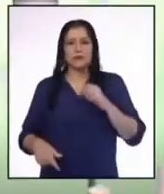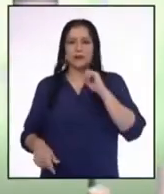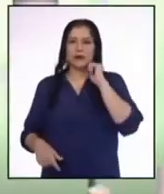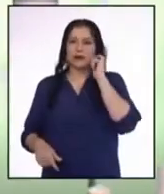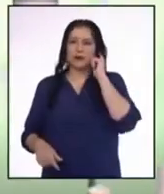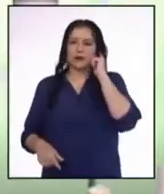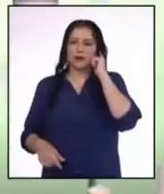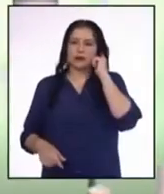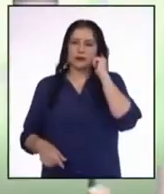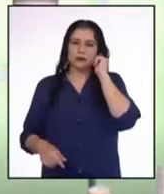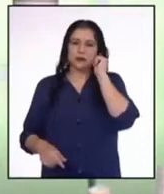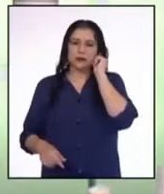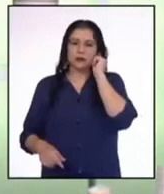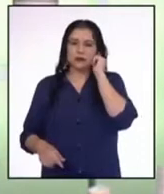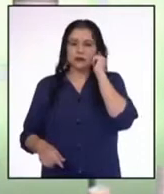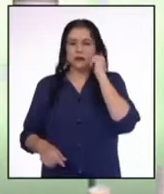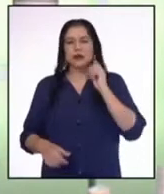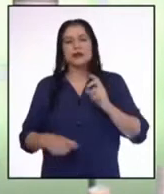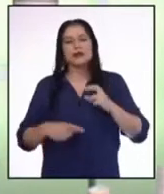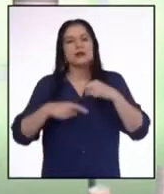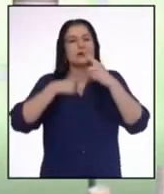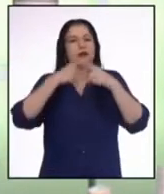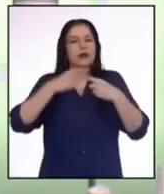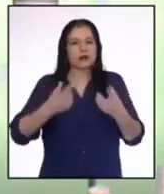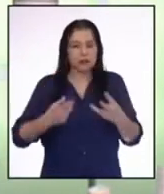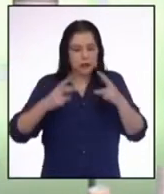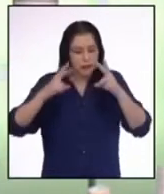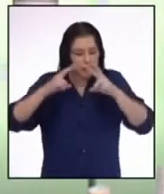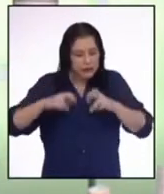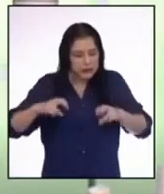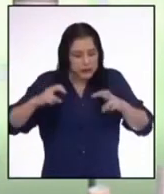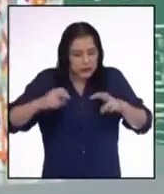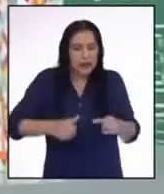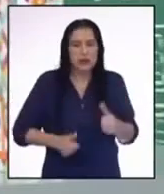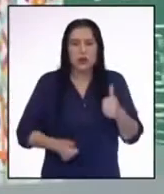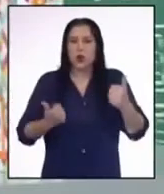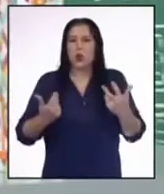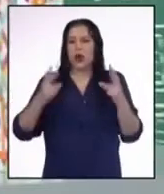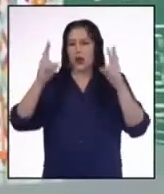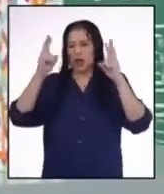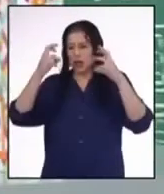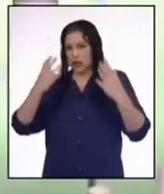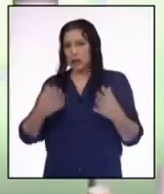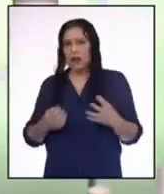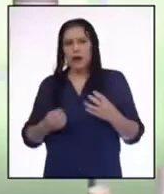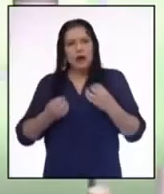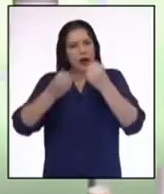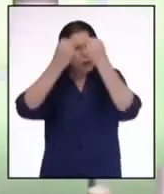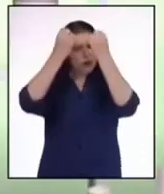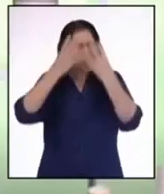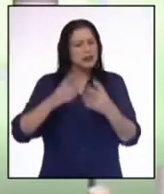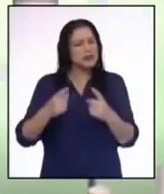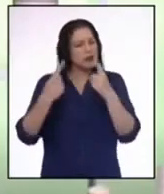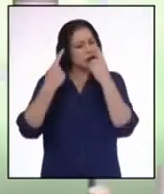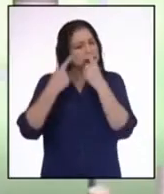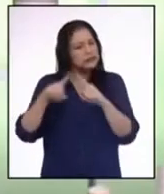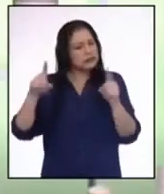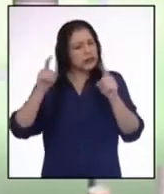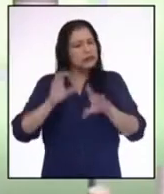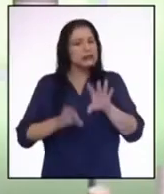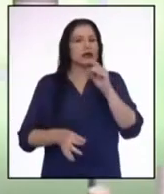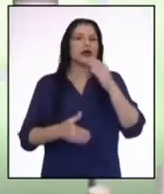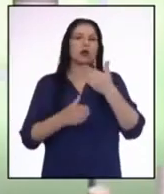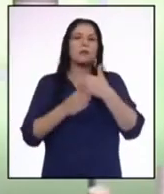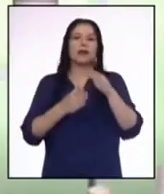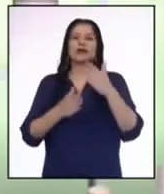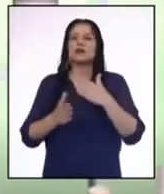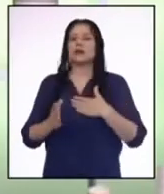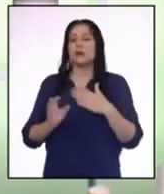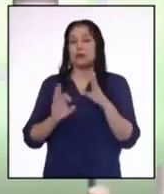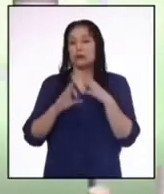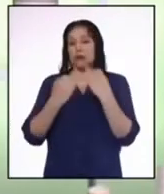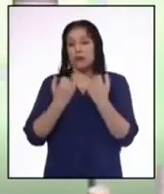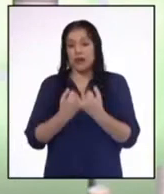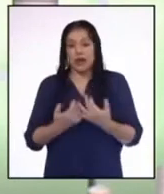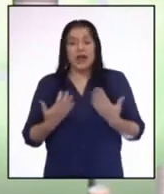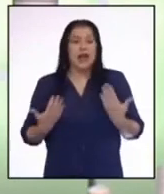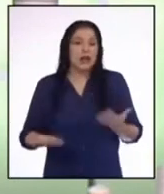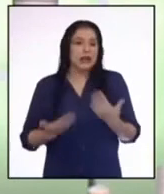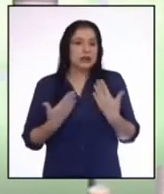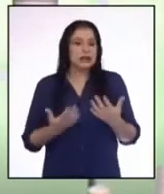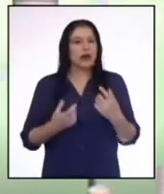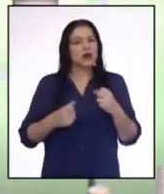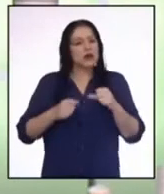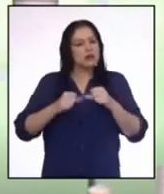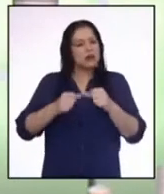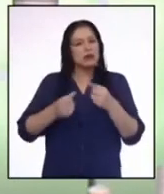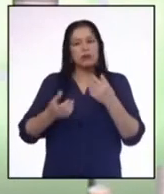Te comento, Steph, ya estuve investigando acerca de ese tema, pero hay información diversa que encontré y compartí con mi familia, y hasta ahora